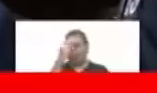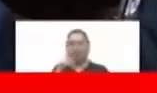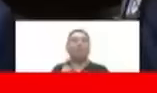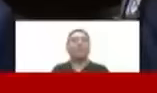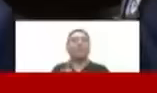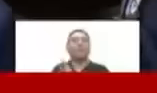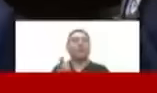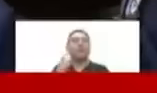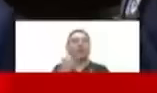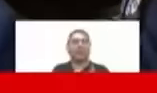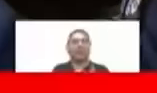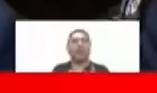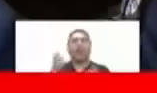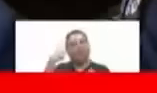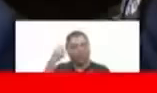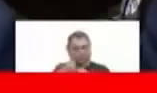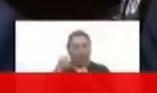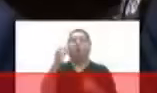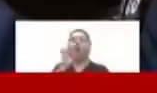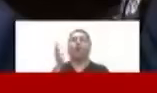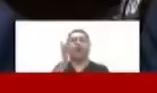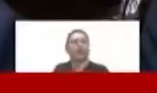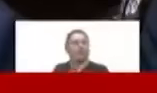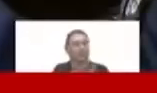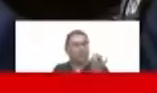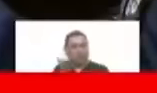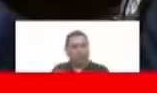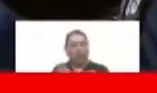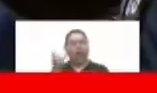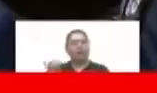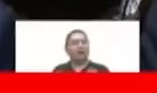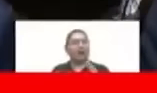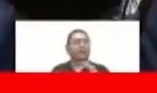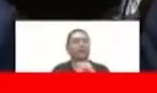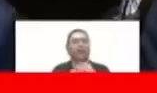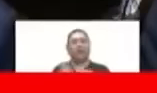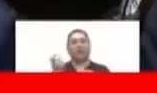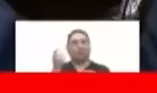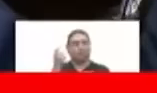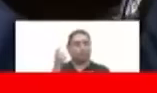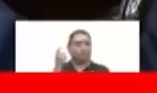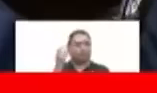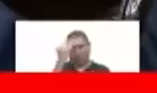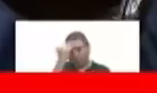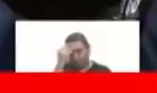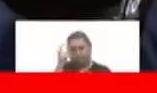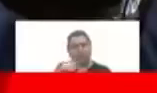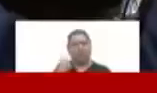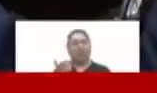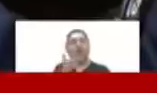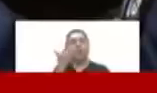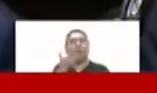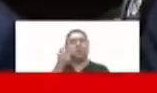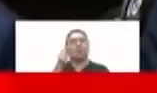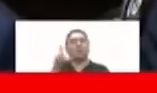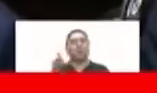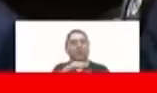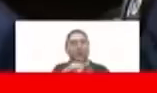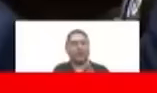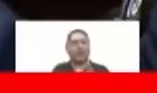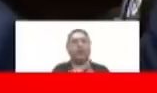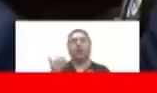anterior? Es distinta. No era distinta. Más parecida a la de Milei. Milei lo reivindica. Era otro país. ¿Vamos a discutir nombres propios o vamos a discutir